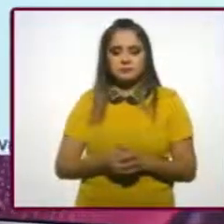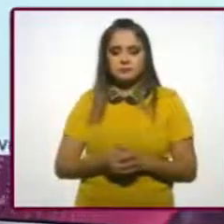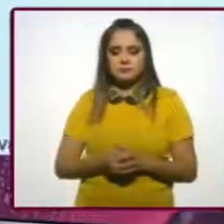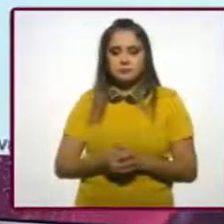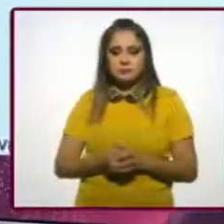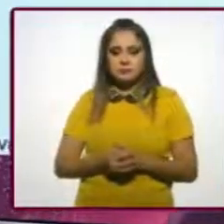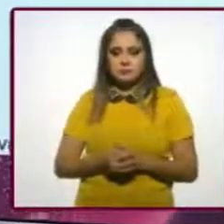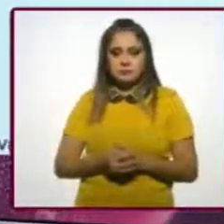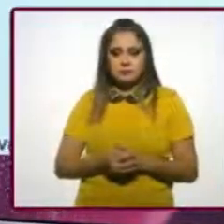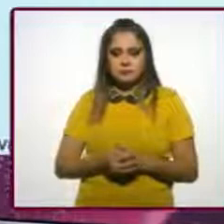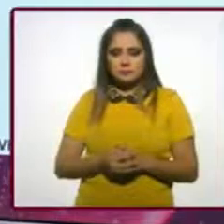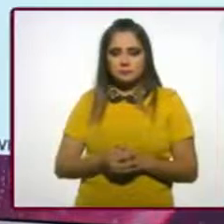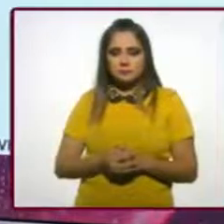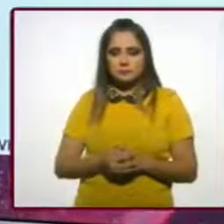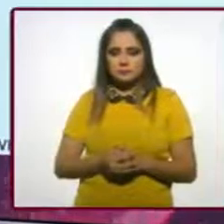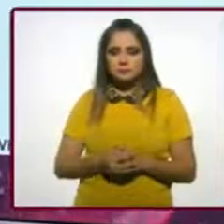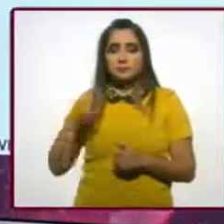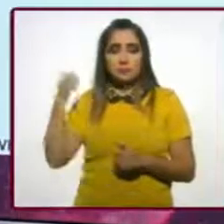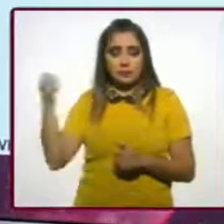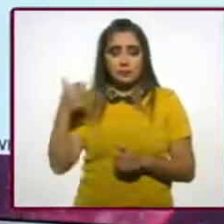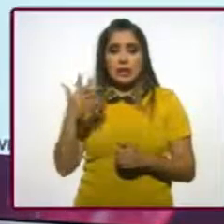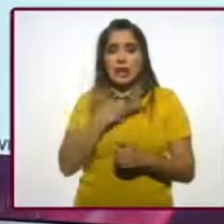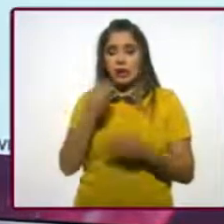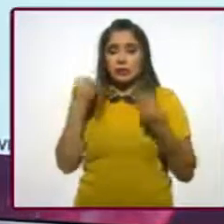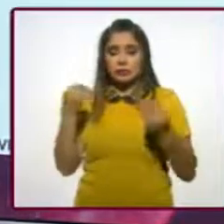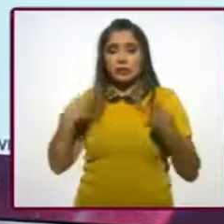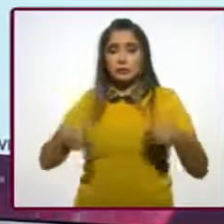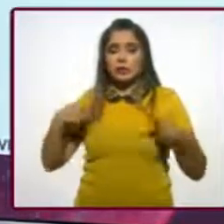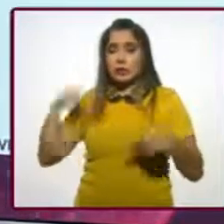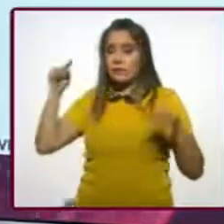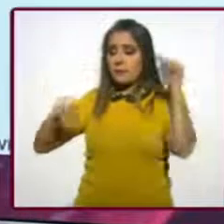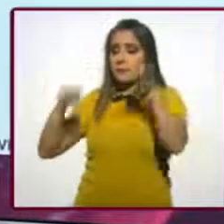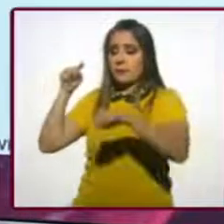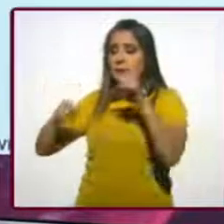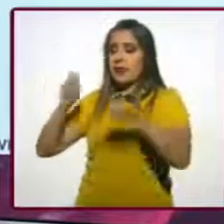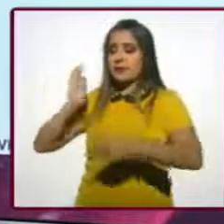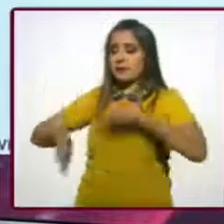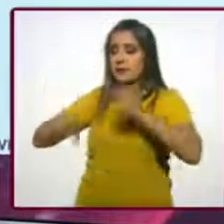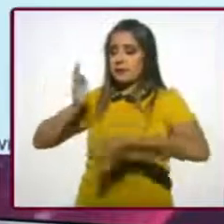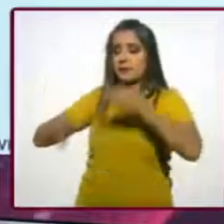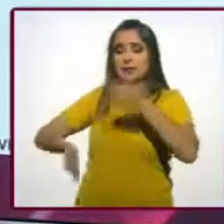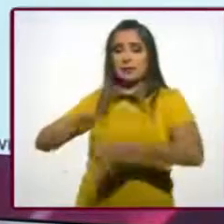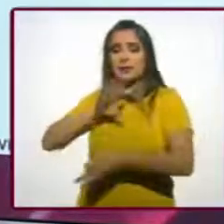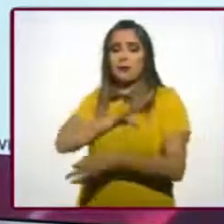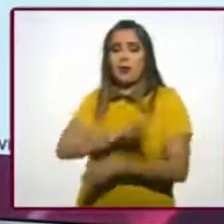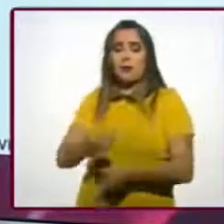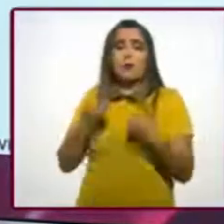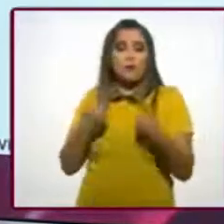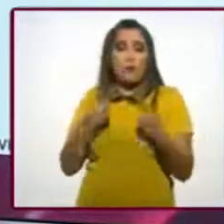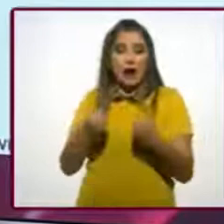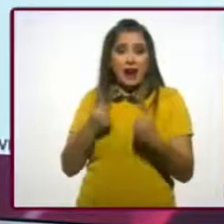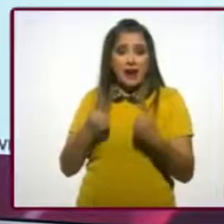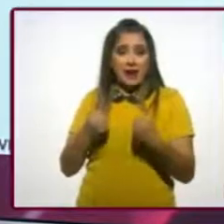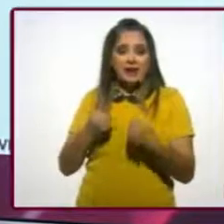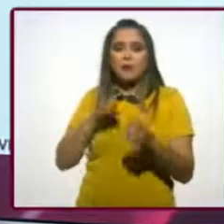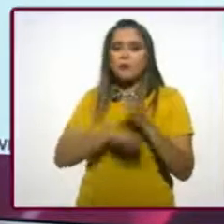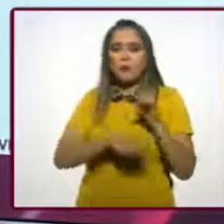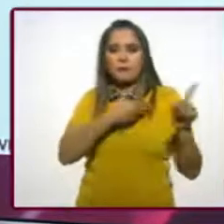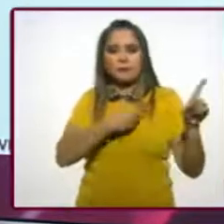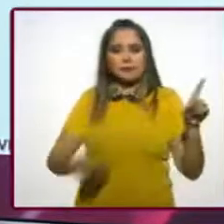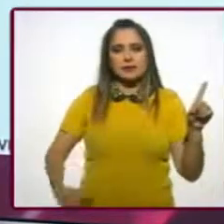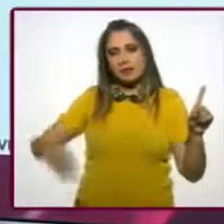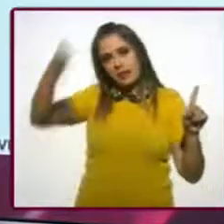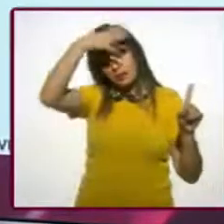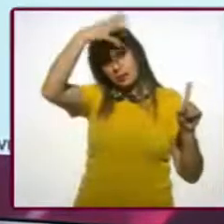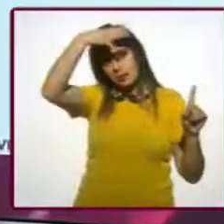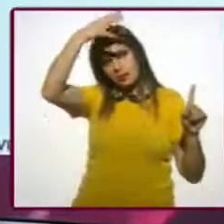digamos, del número de aprobación en general. Hay algo que se conoce como la intensidad. Por ejemplo, en el caso del presidente Trump, hoy